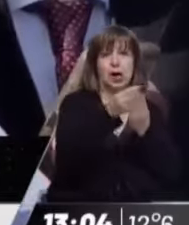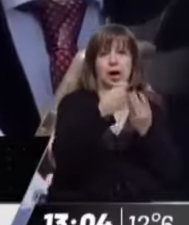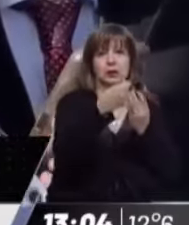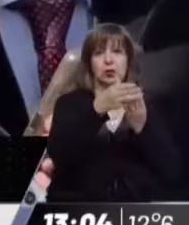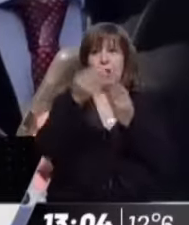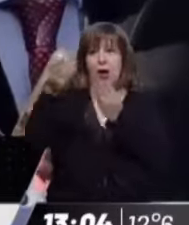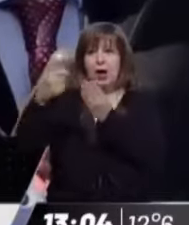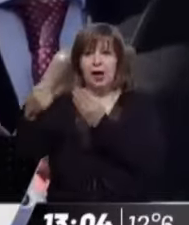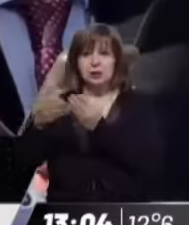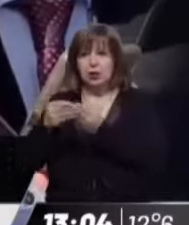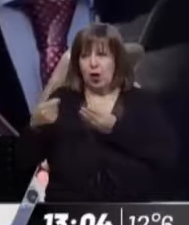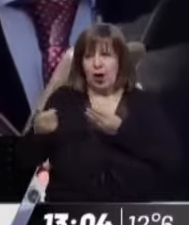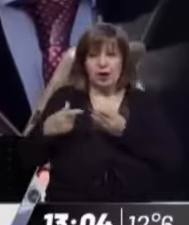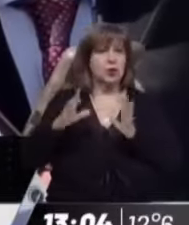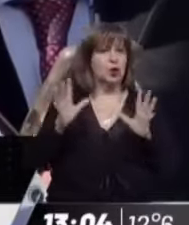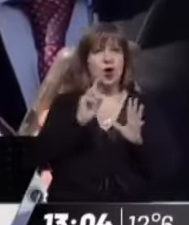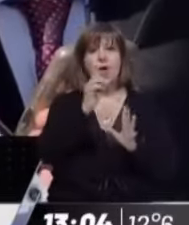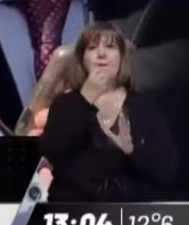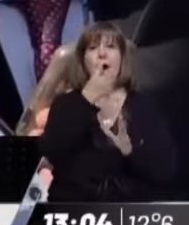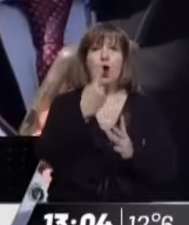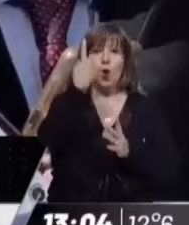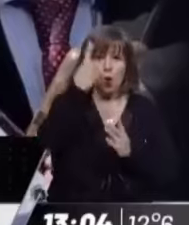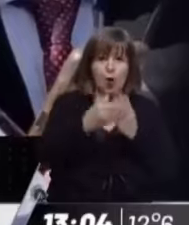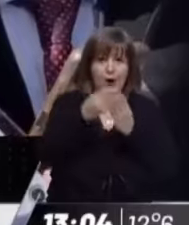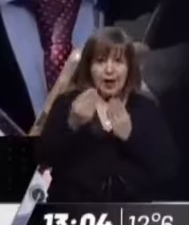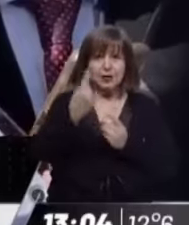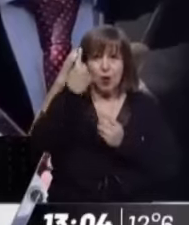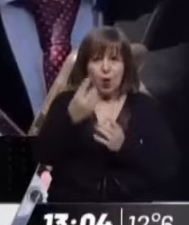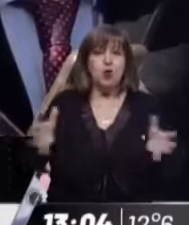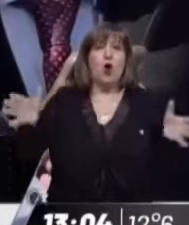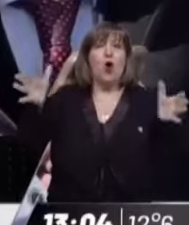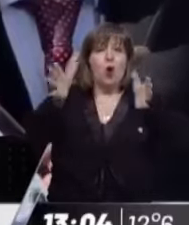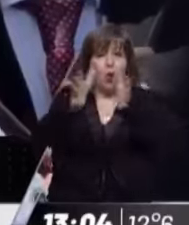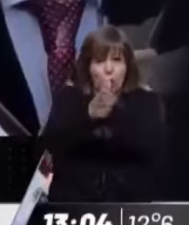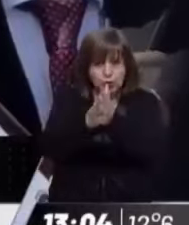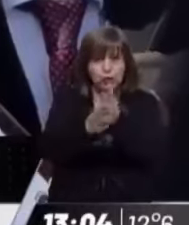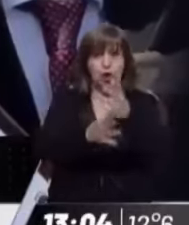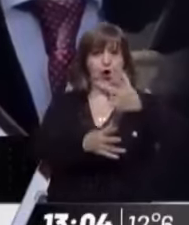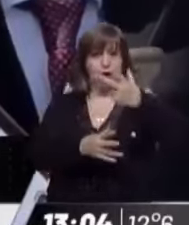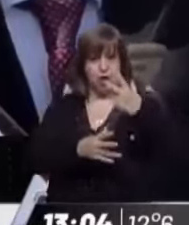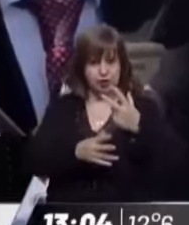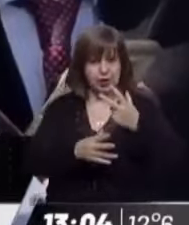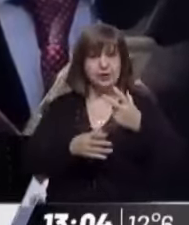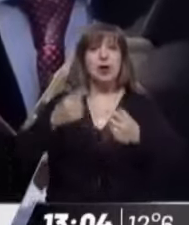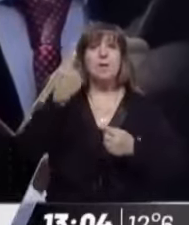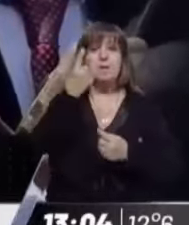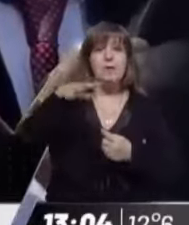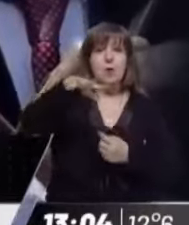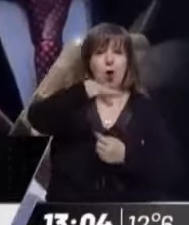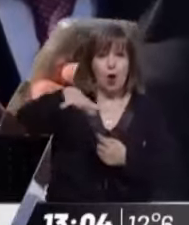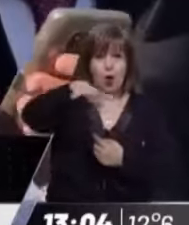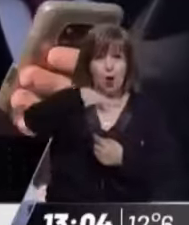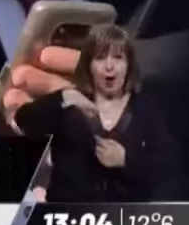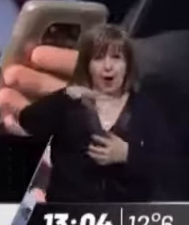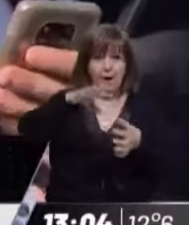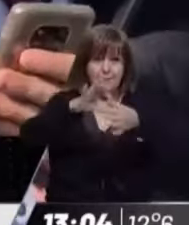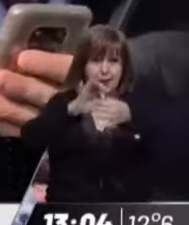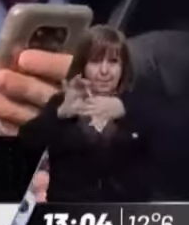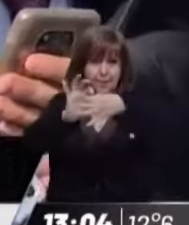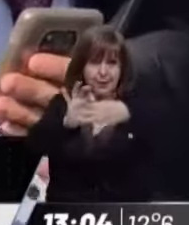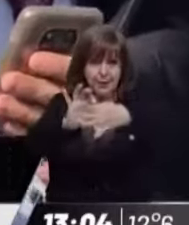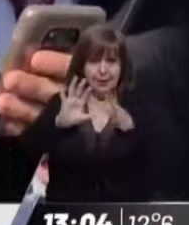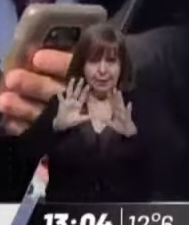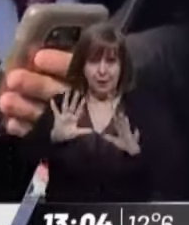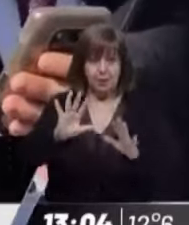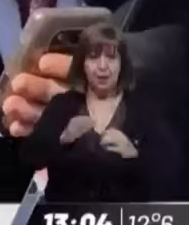invertimos en forma separada, que estemos invirtiendo en forma conjunta. ¿Pudo hablar con su colega sobre ley base? ¿Pudo hablar con su